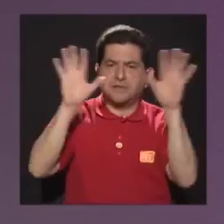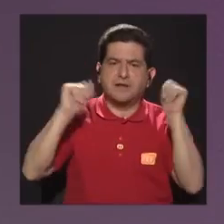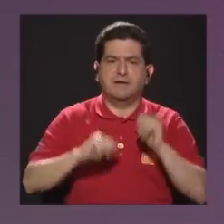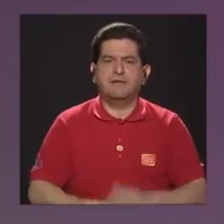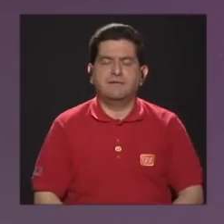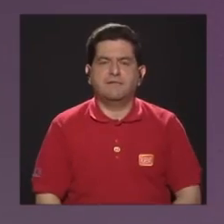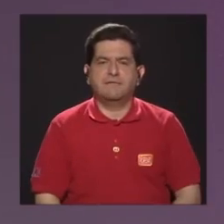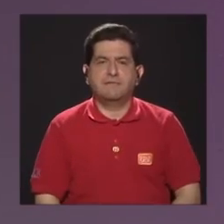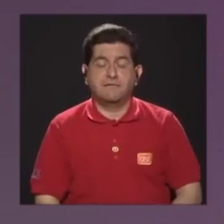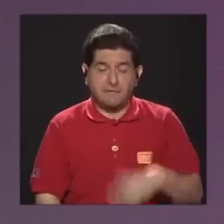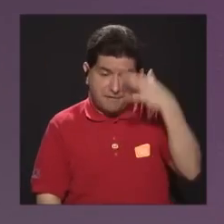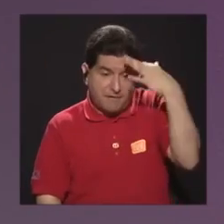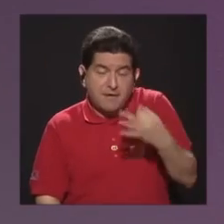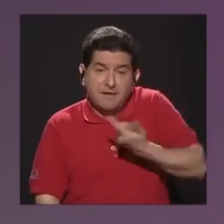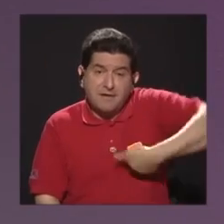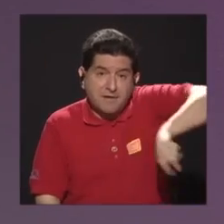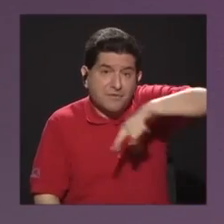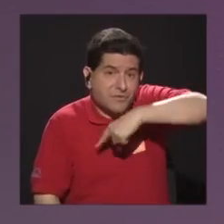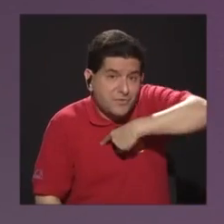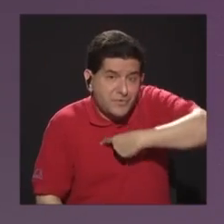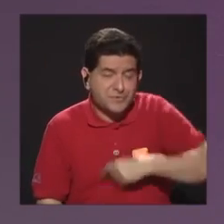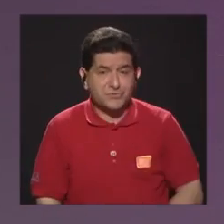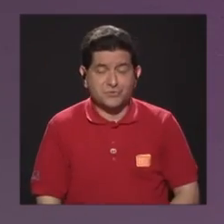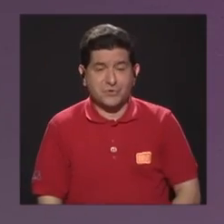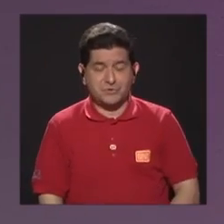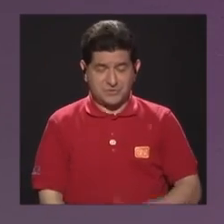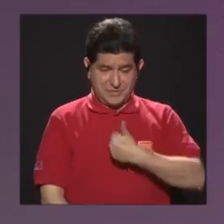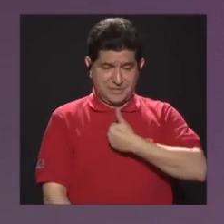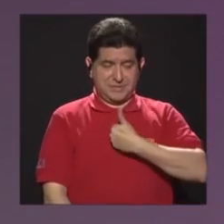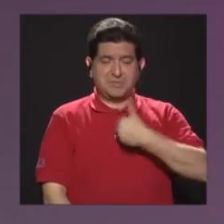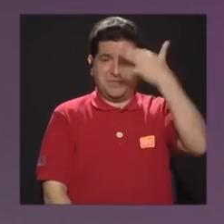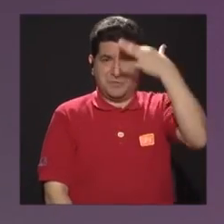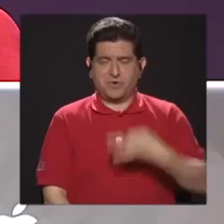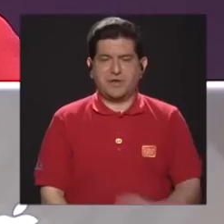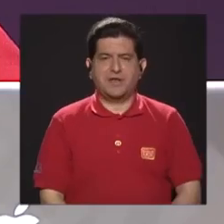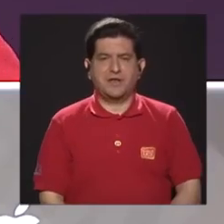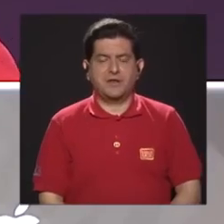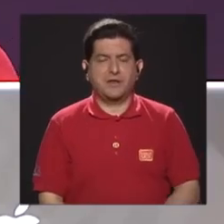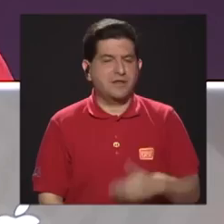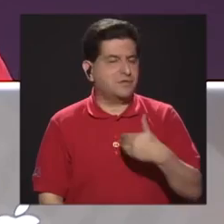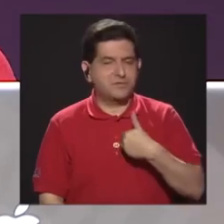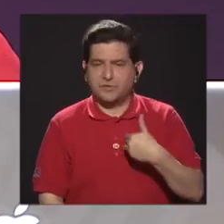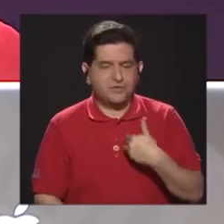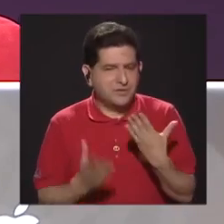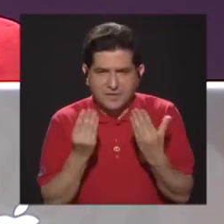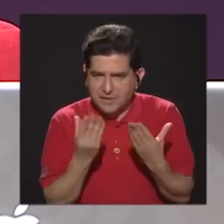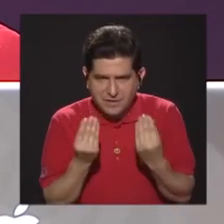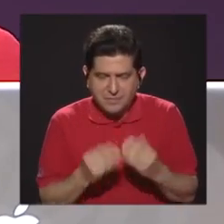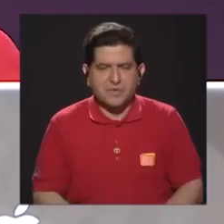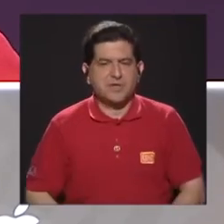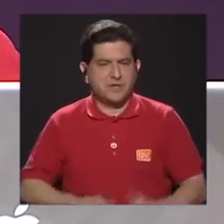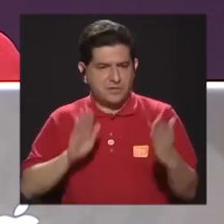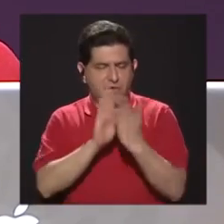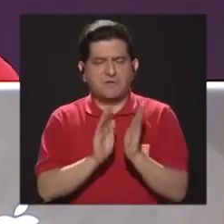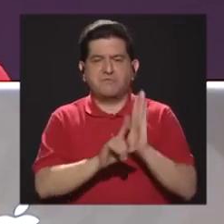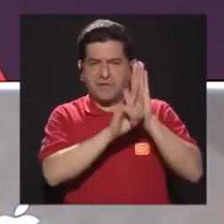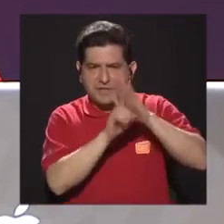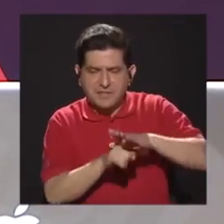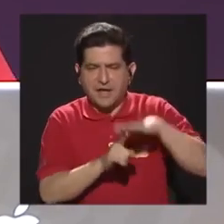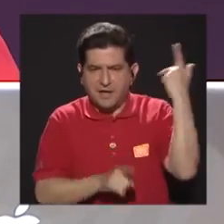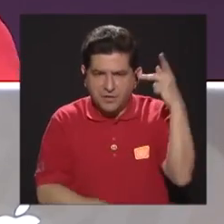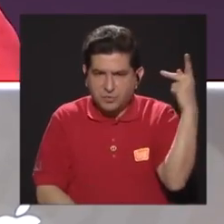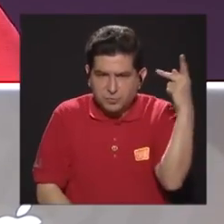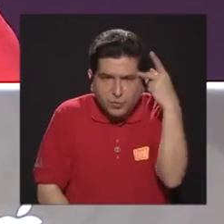ese sentido nosotras somos las que tenemos que convencernos a nosotros. Un llamado a no tener miedo, un llamado a enfrentar el acoso político